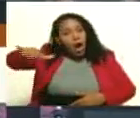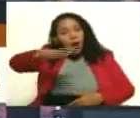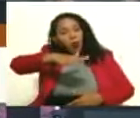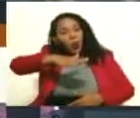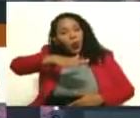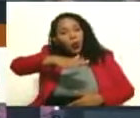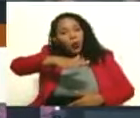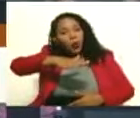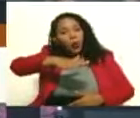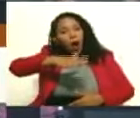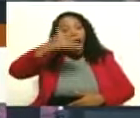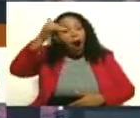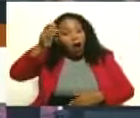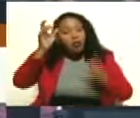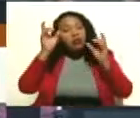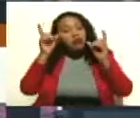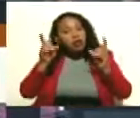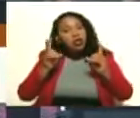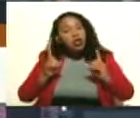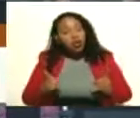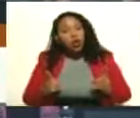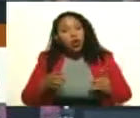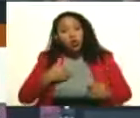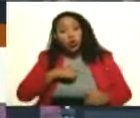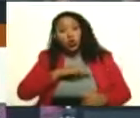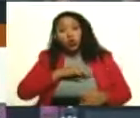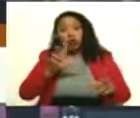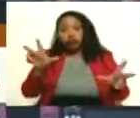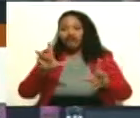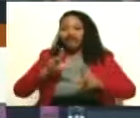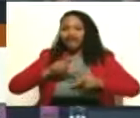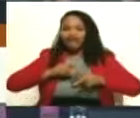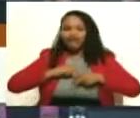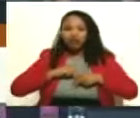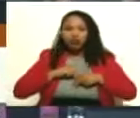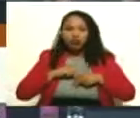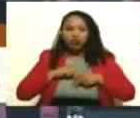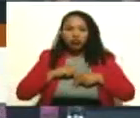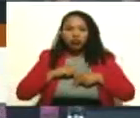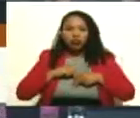El pueblo decidirá si nosotros aceptamos